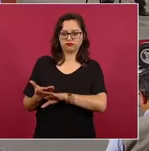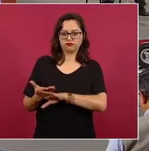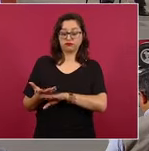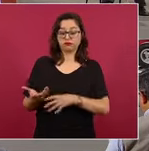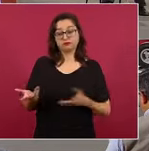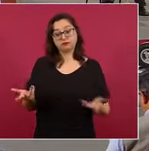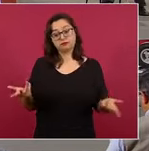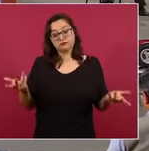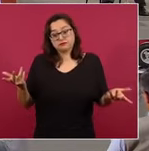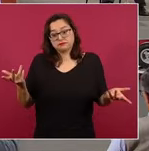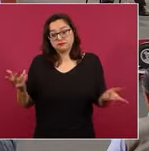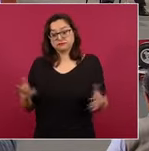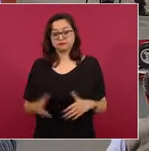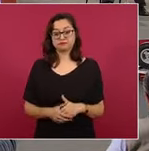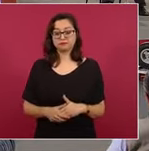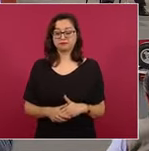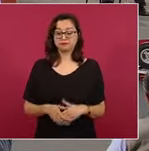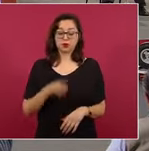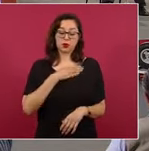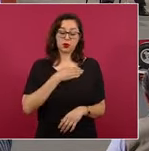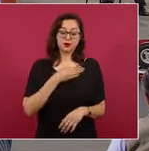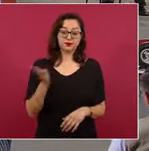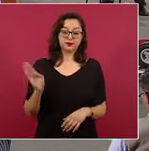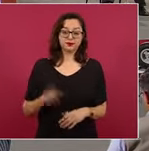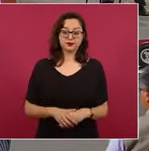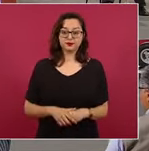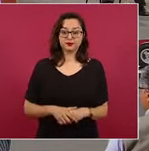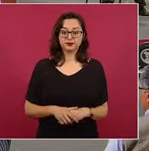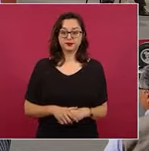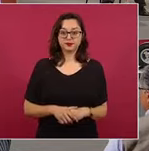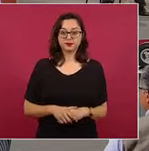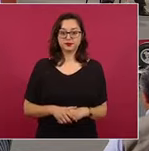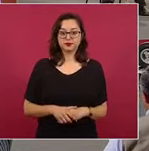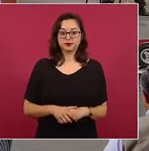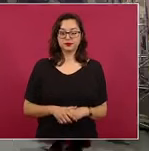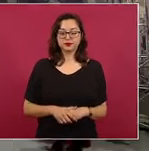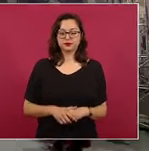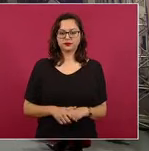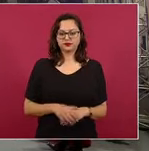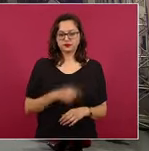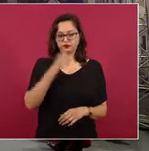Pero bueno, eso es lo que puedo comentar. ¿Ma?